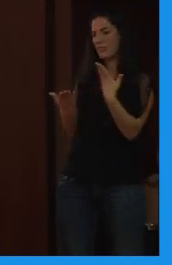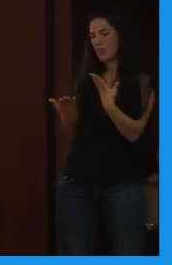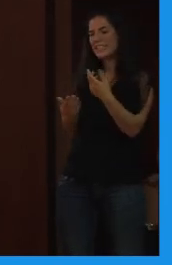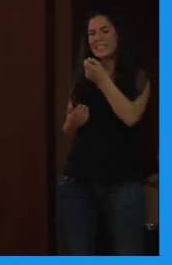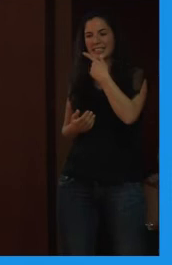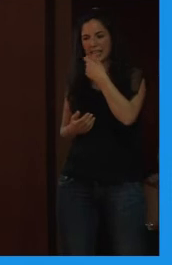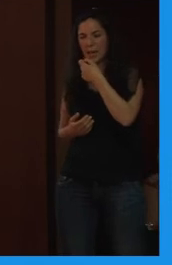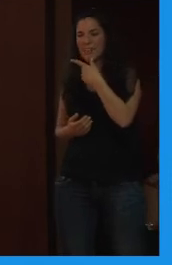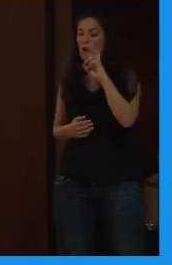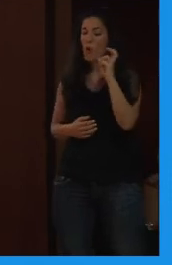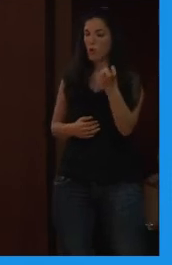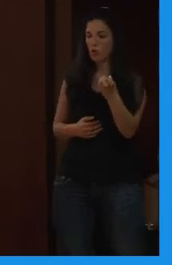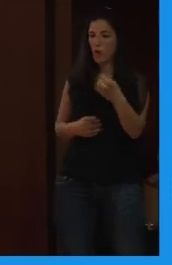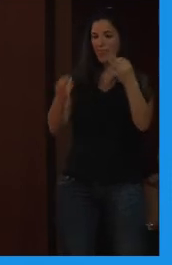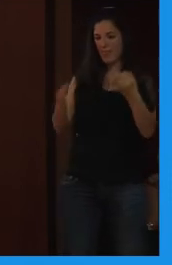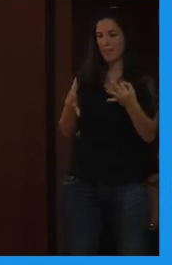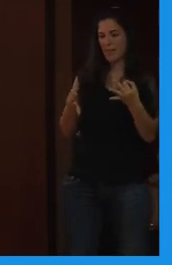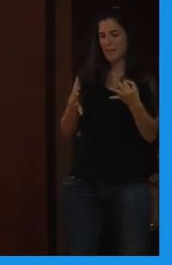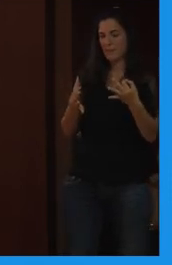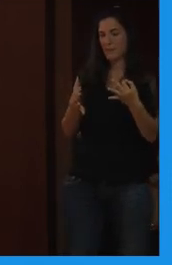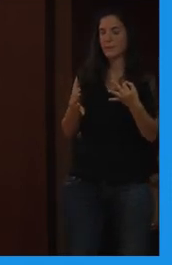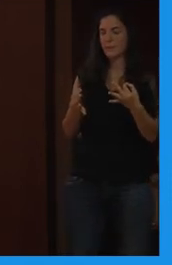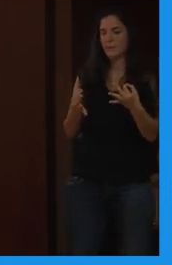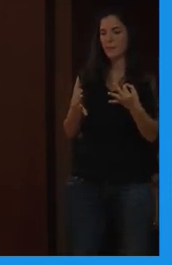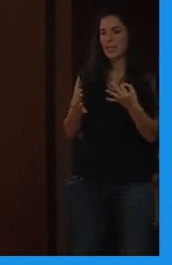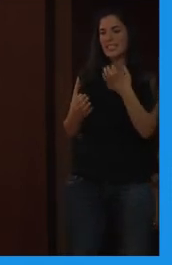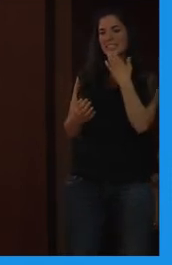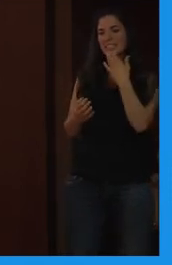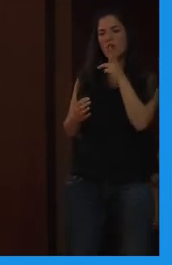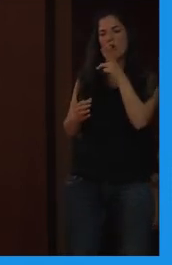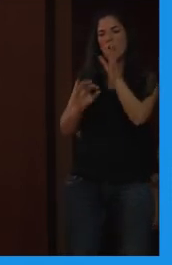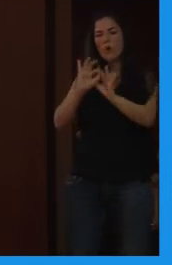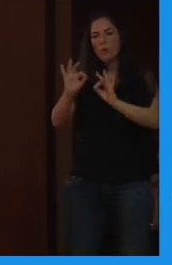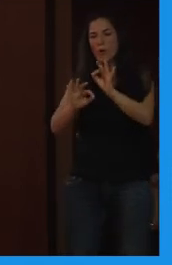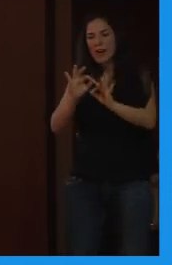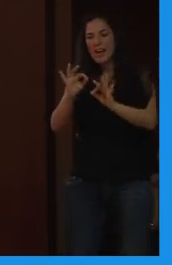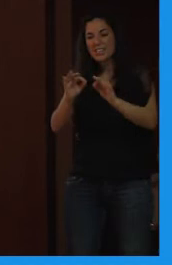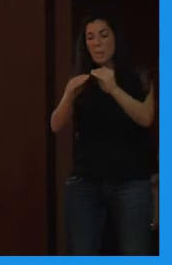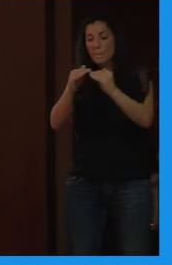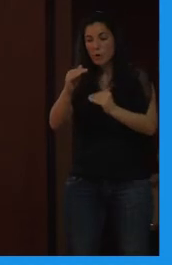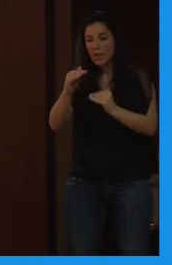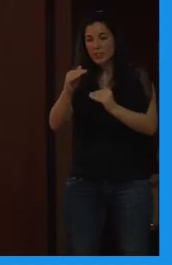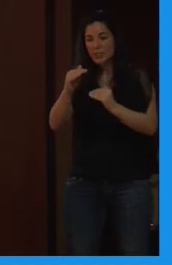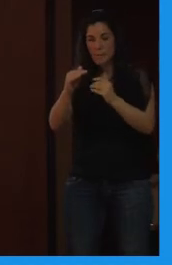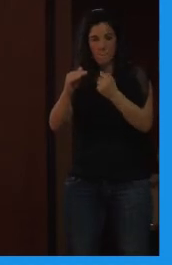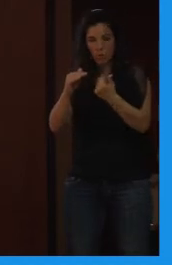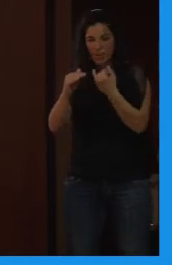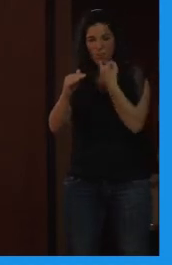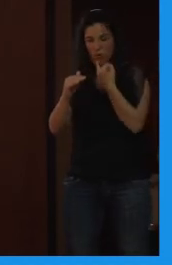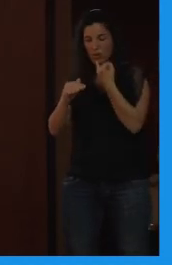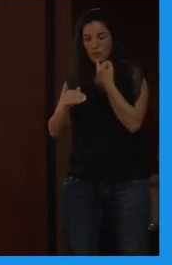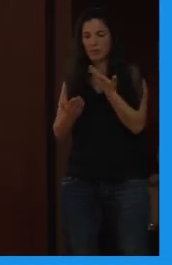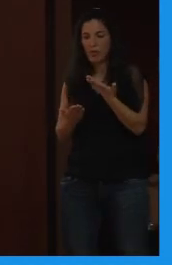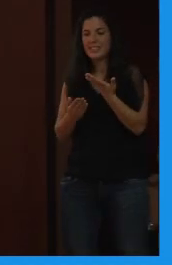hormona tiroidea. No hay que darla si no hay un déficit hormonal, pero si lo presenta sí que habría que dar hormona tiroidea.